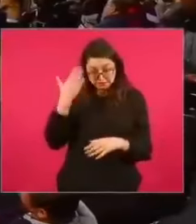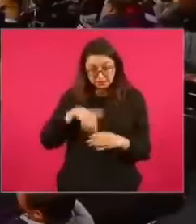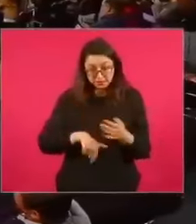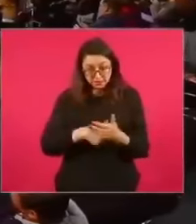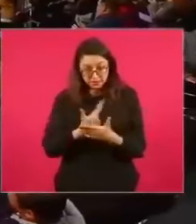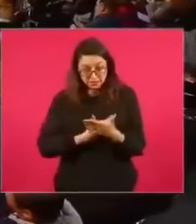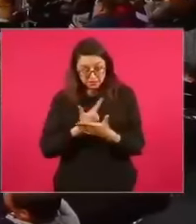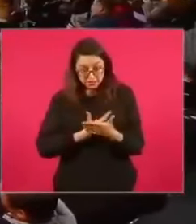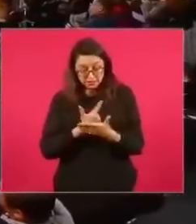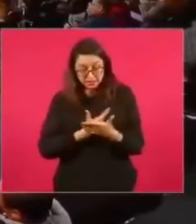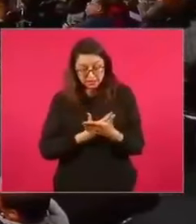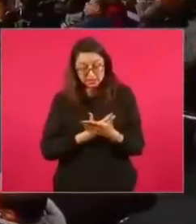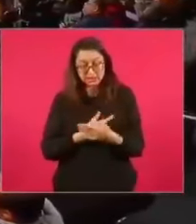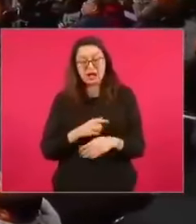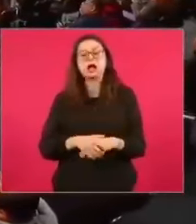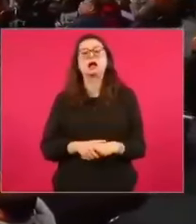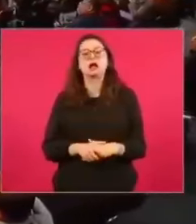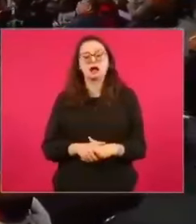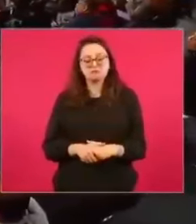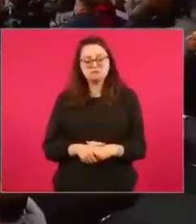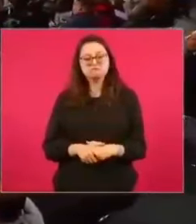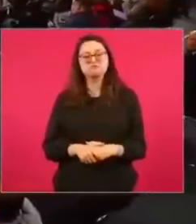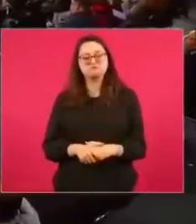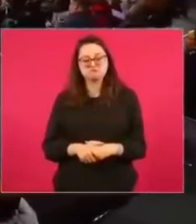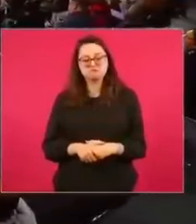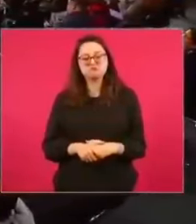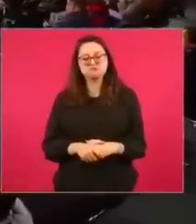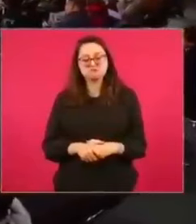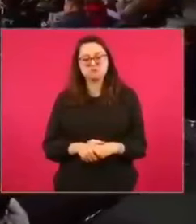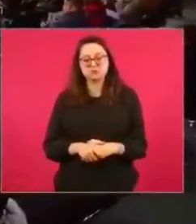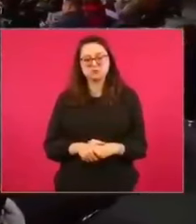Ah, no. Entonces sí,